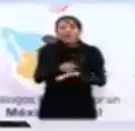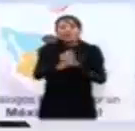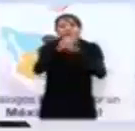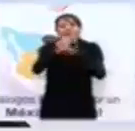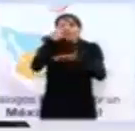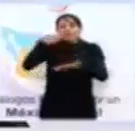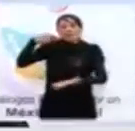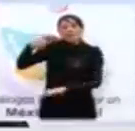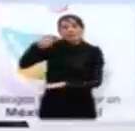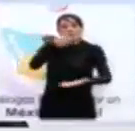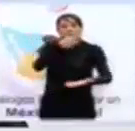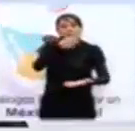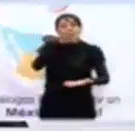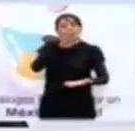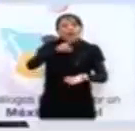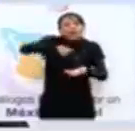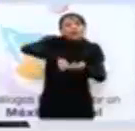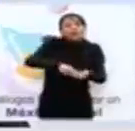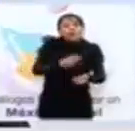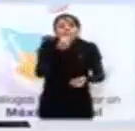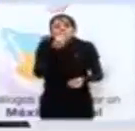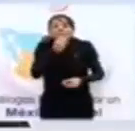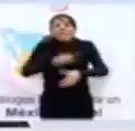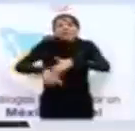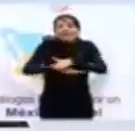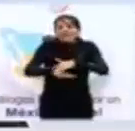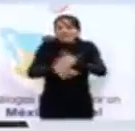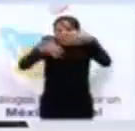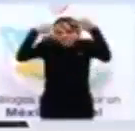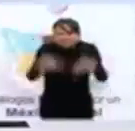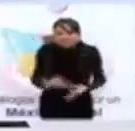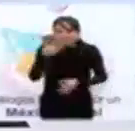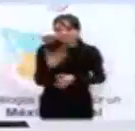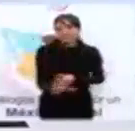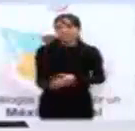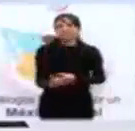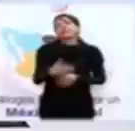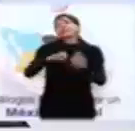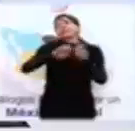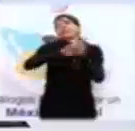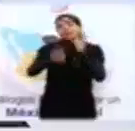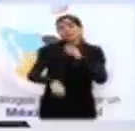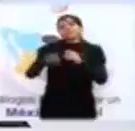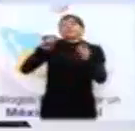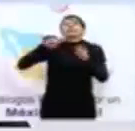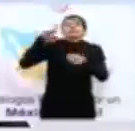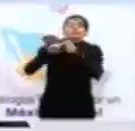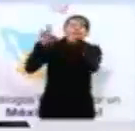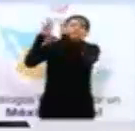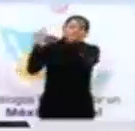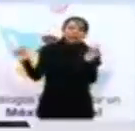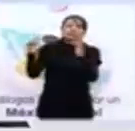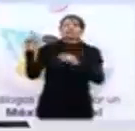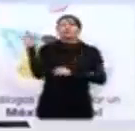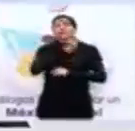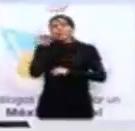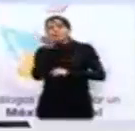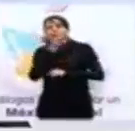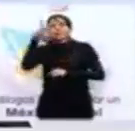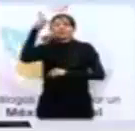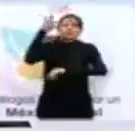asegurada en términos estratégicos. Países como Francia, países como Rusia, como Estados Unidos, como